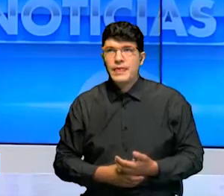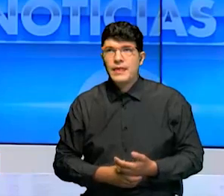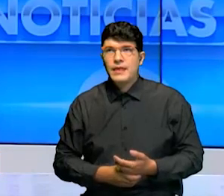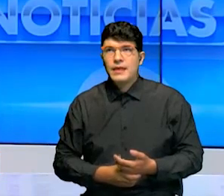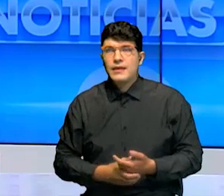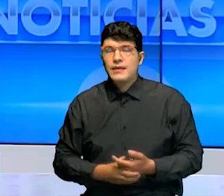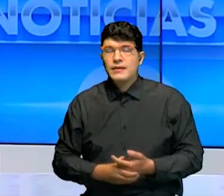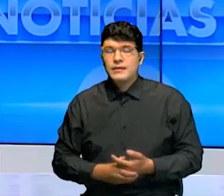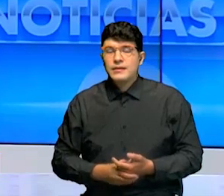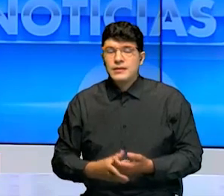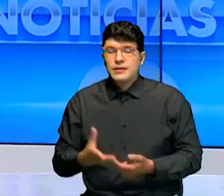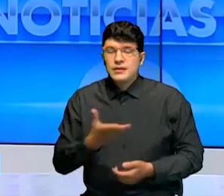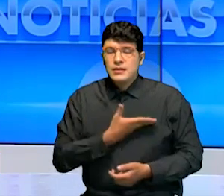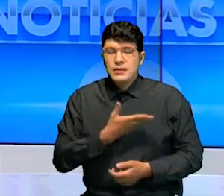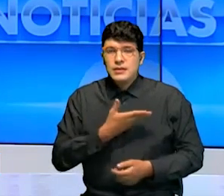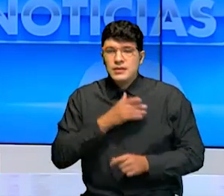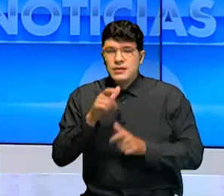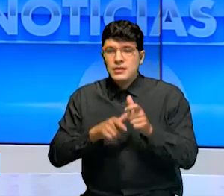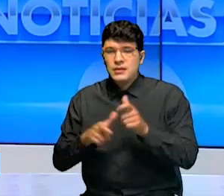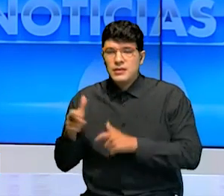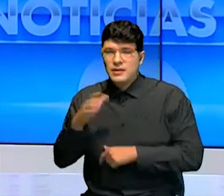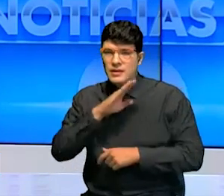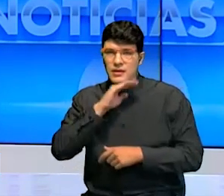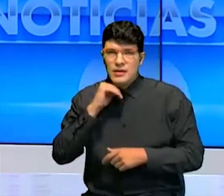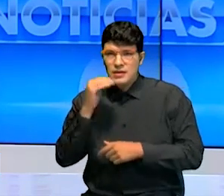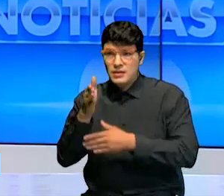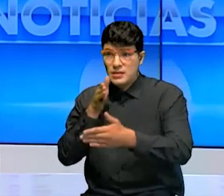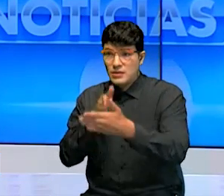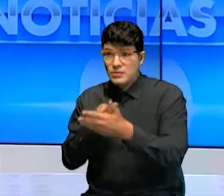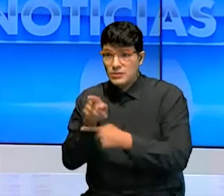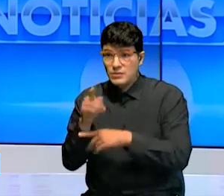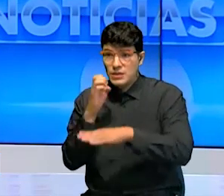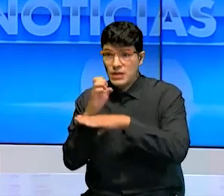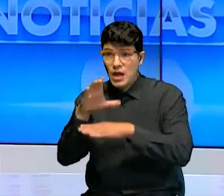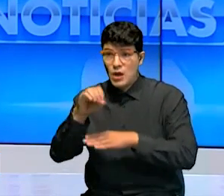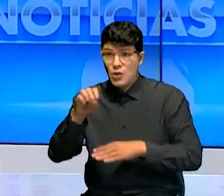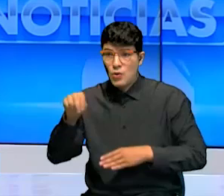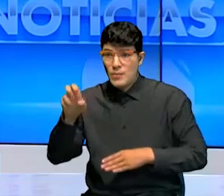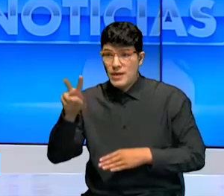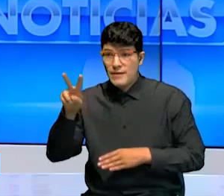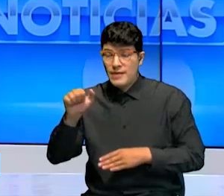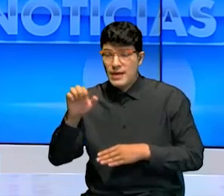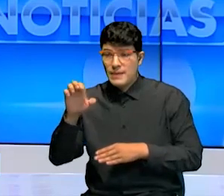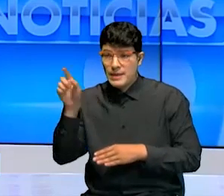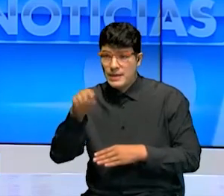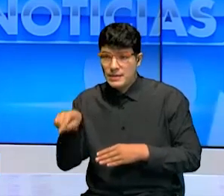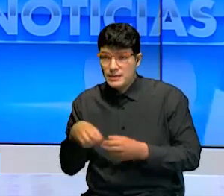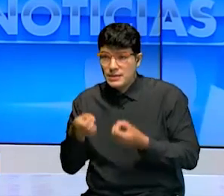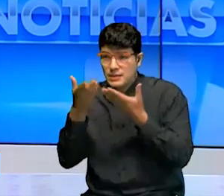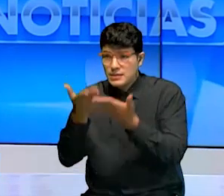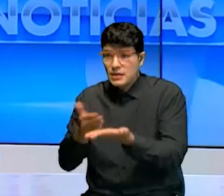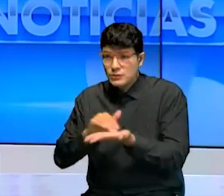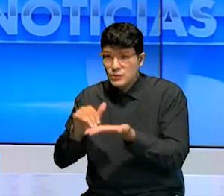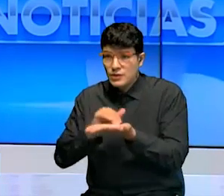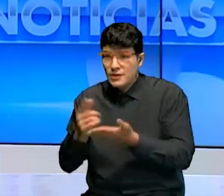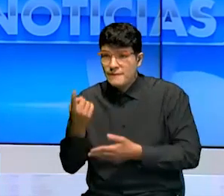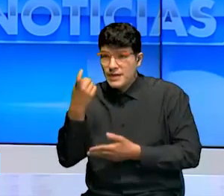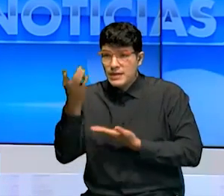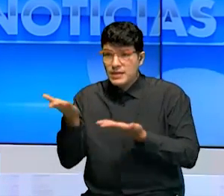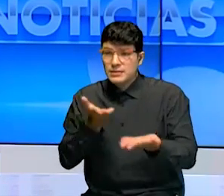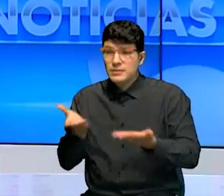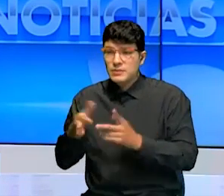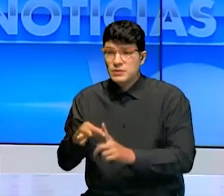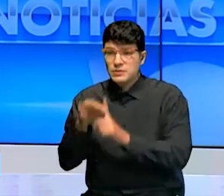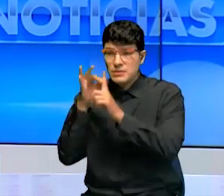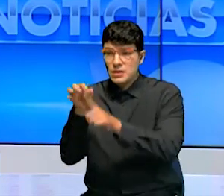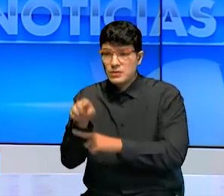y madres de pacientes se están denunciando a la entidad como me va y ps para que les dé una solución a la falta de servicios especiales